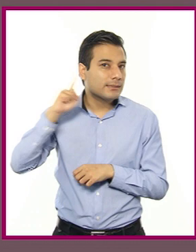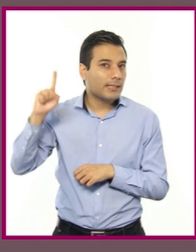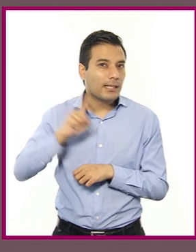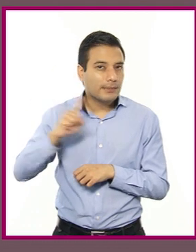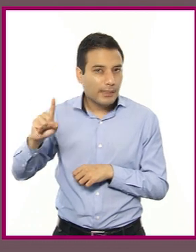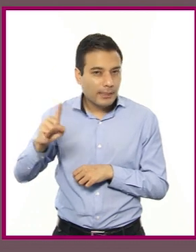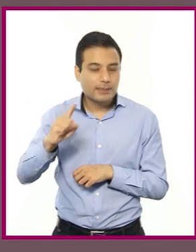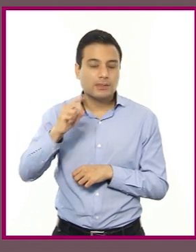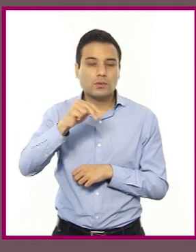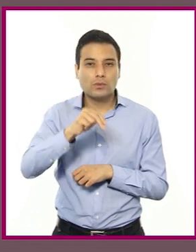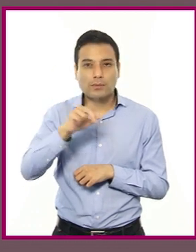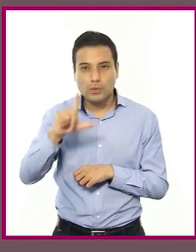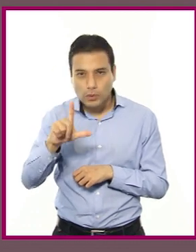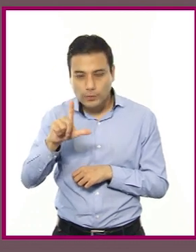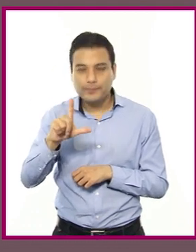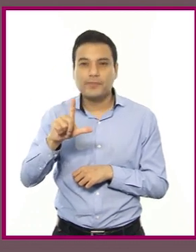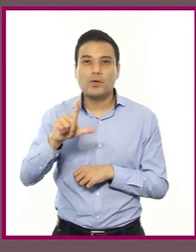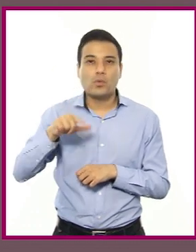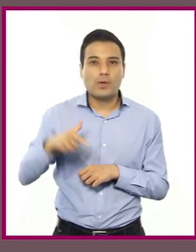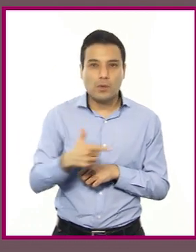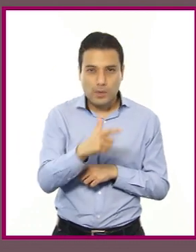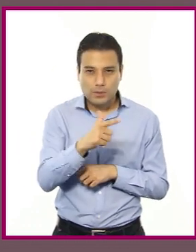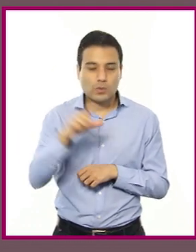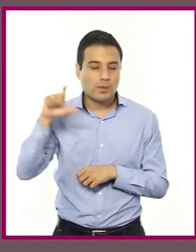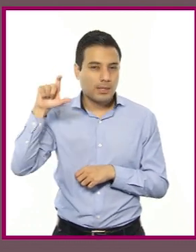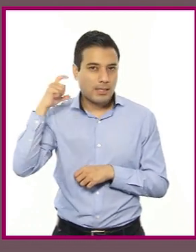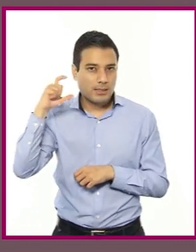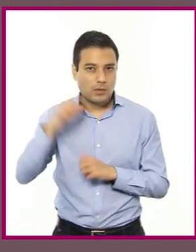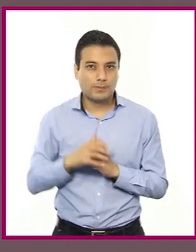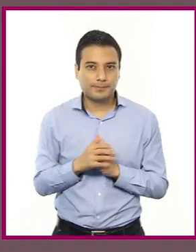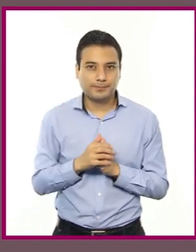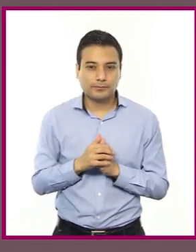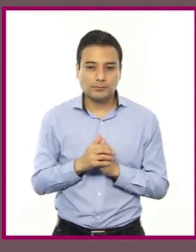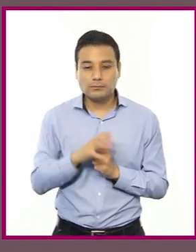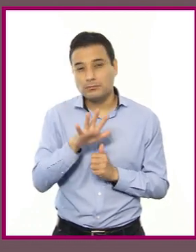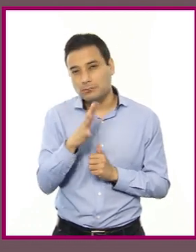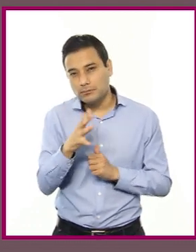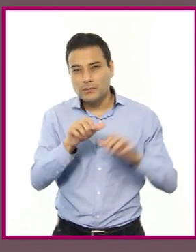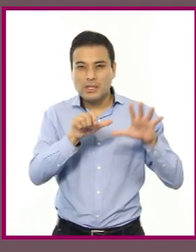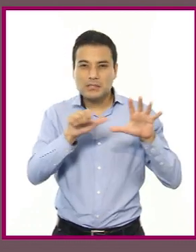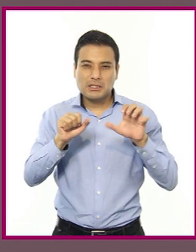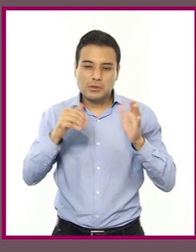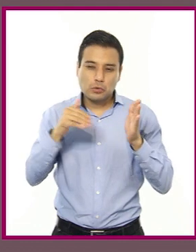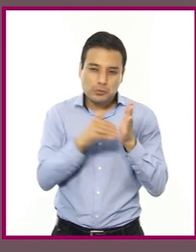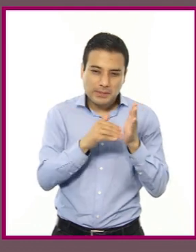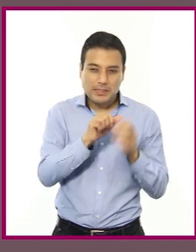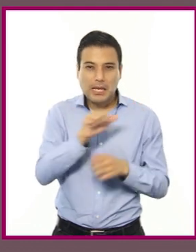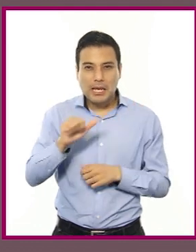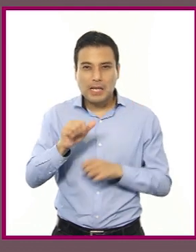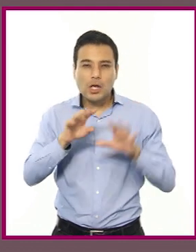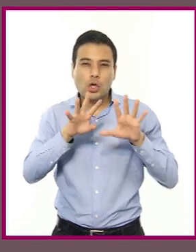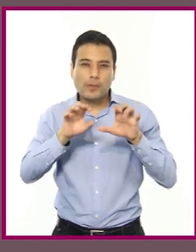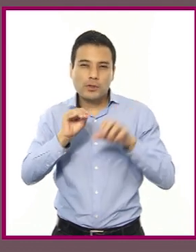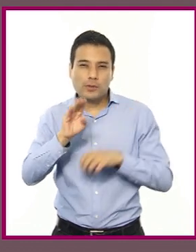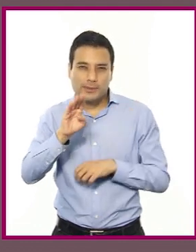Zacatecas, Nuevo León, Guanajuato y Querétaro, con una cifra entre 600.000 y